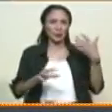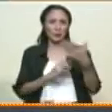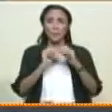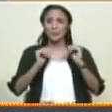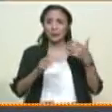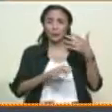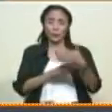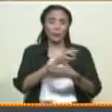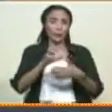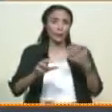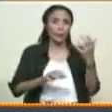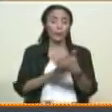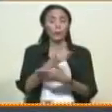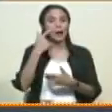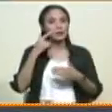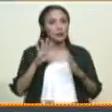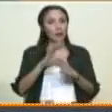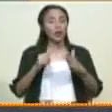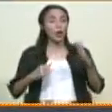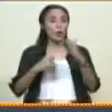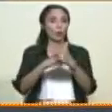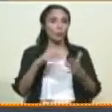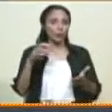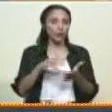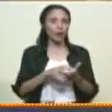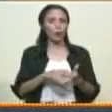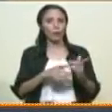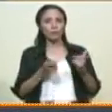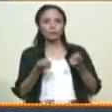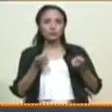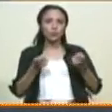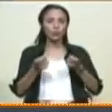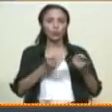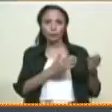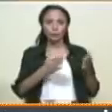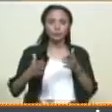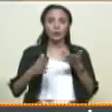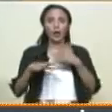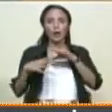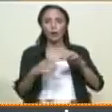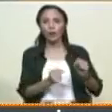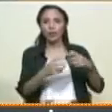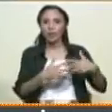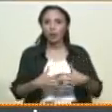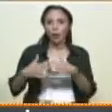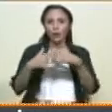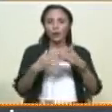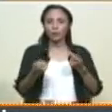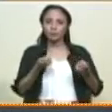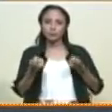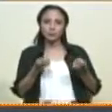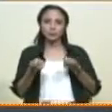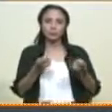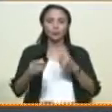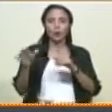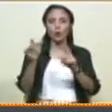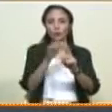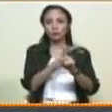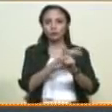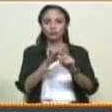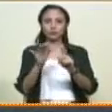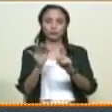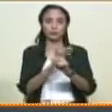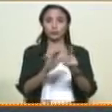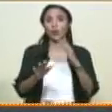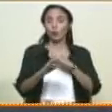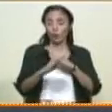que no era otra cosa que un golpe de Estado. Aplicando los manuales norteamericanos que para tal fin se